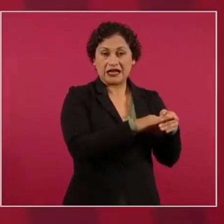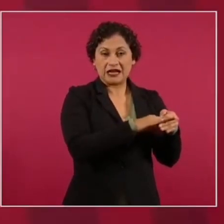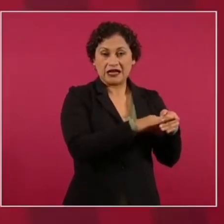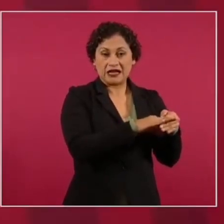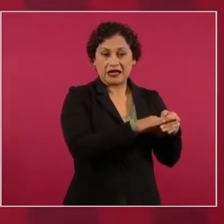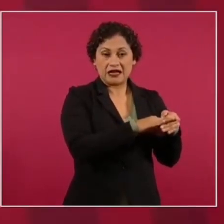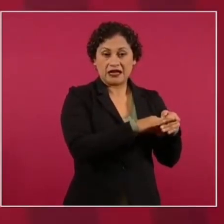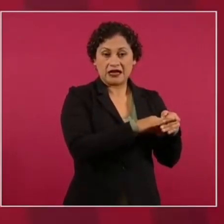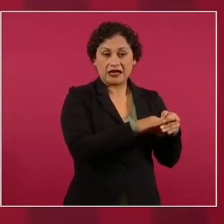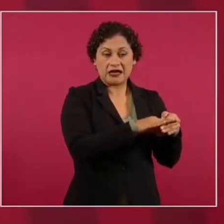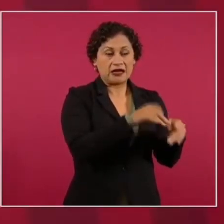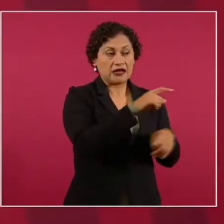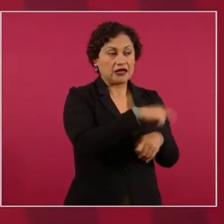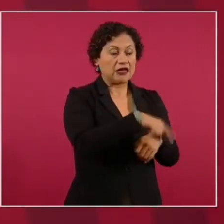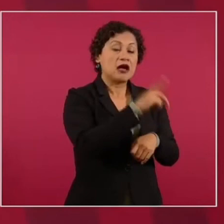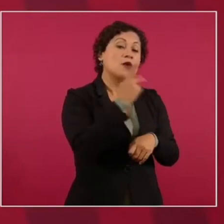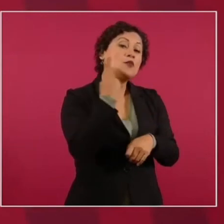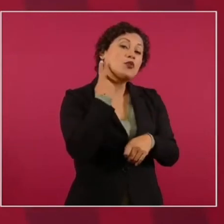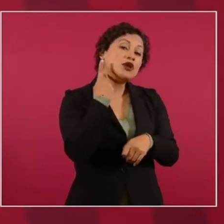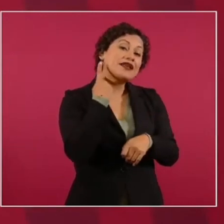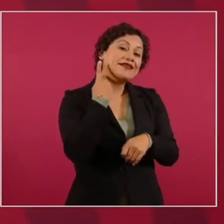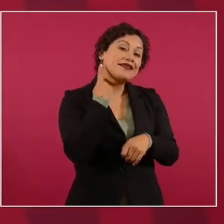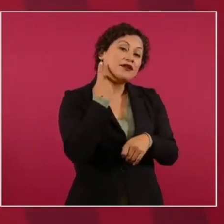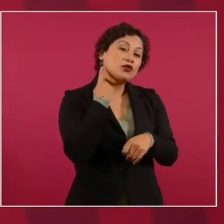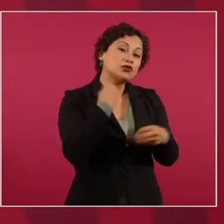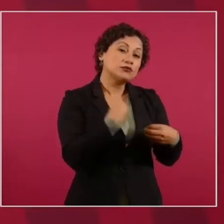los políticos demócratas.